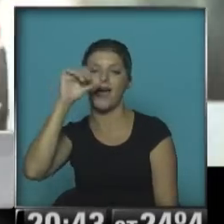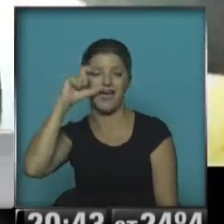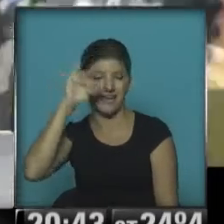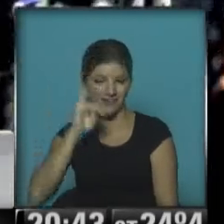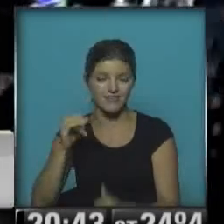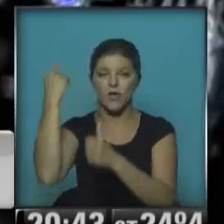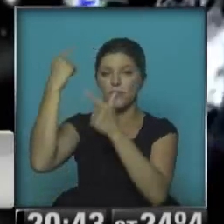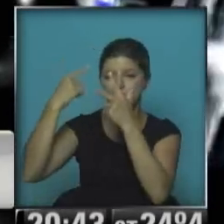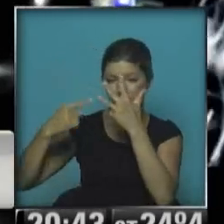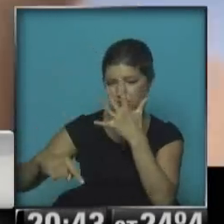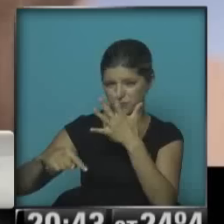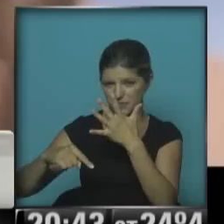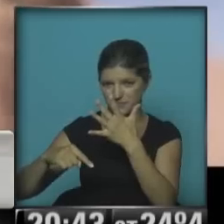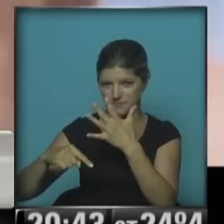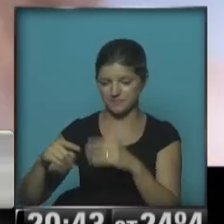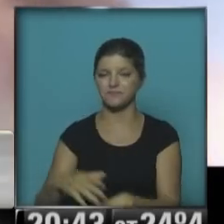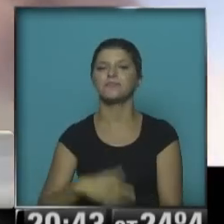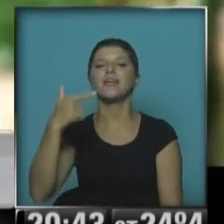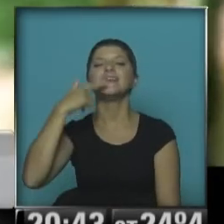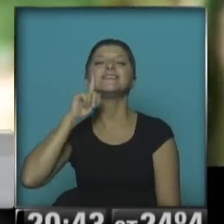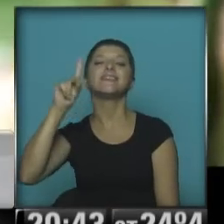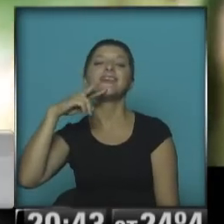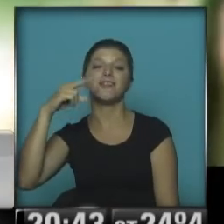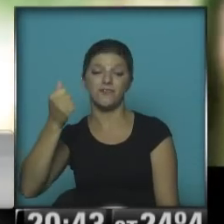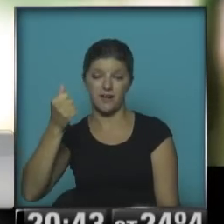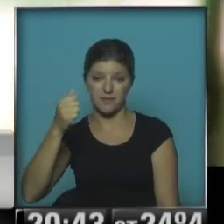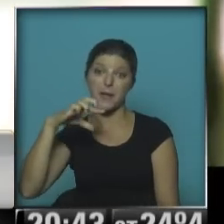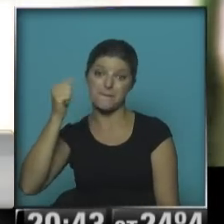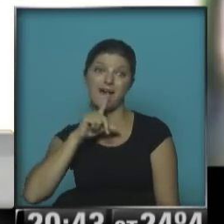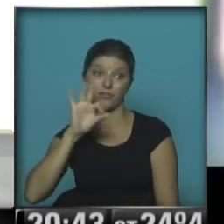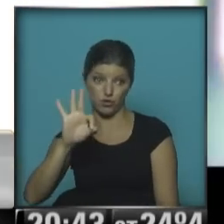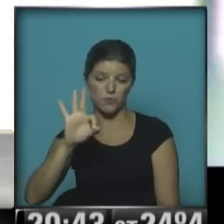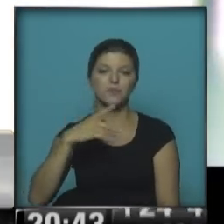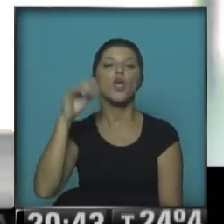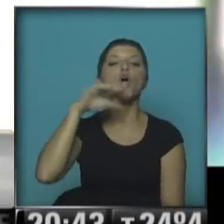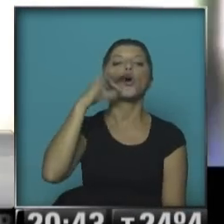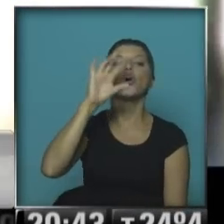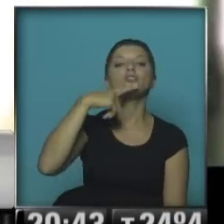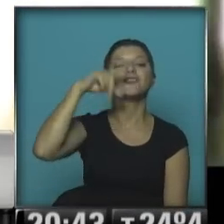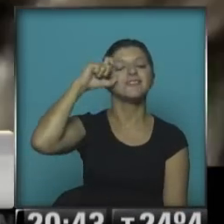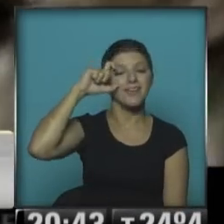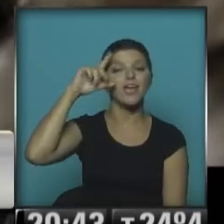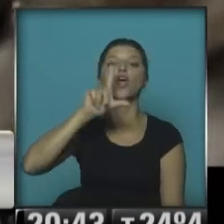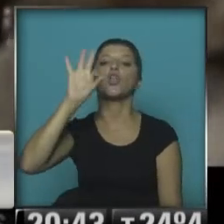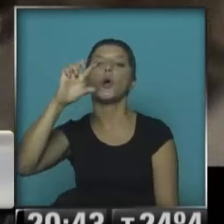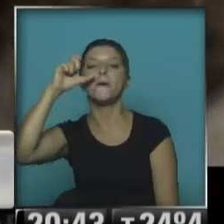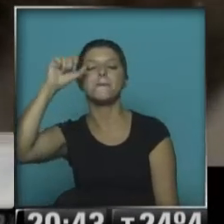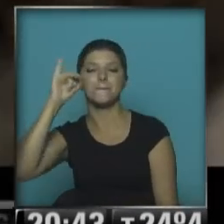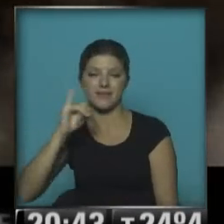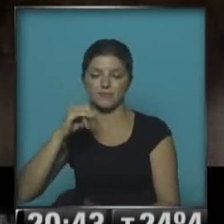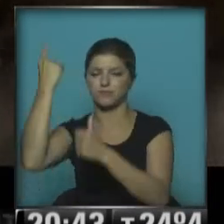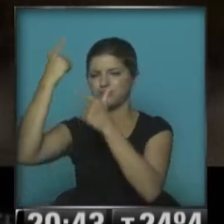Espataro, Jacopini, Silva, el Pato, ¿no? José García, Nazareno López, entre otros.